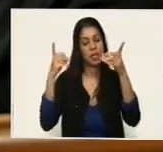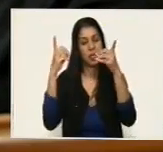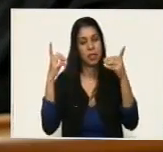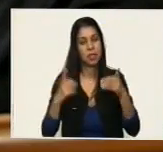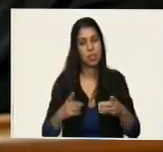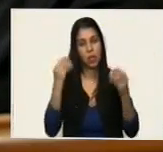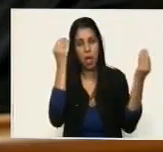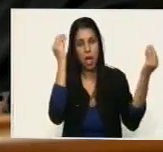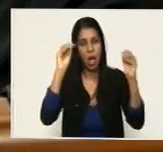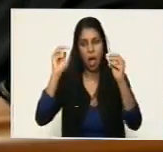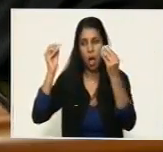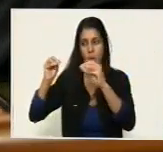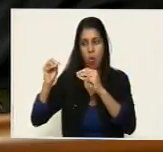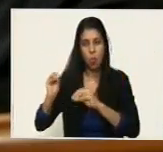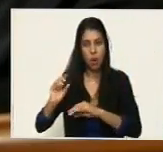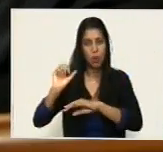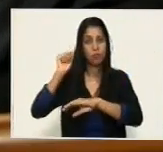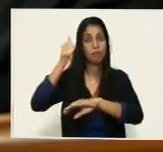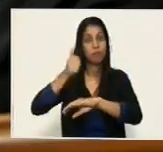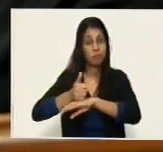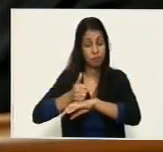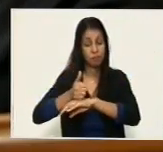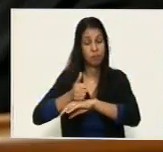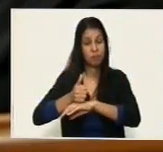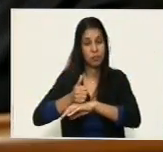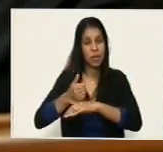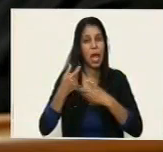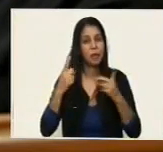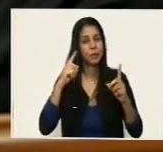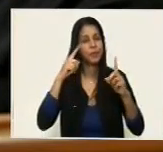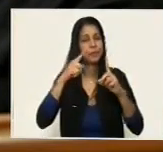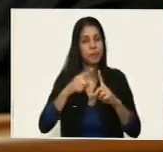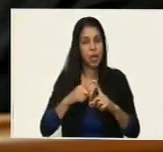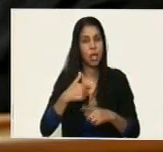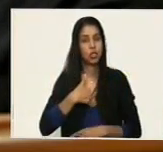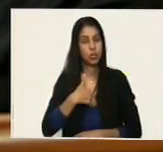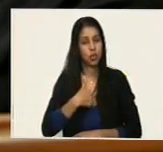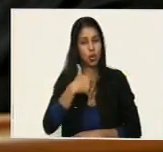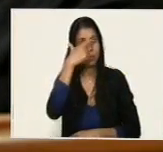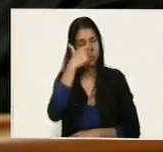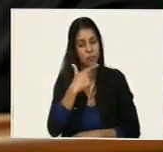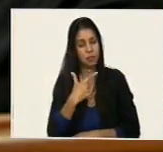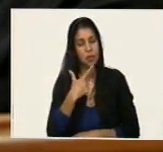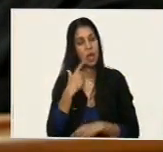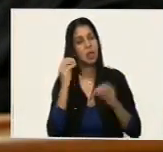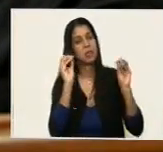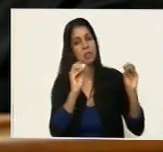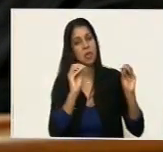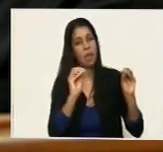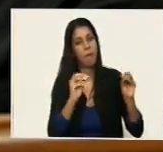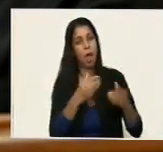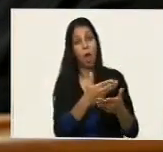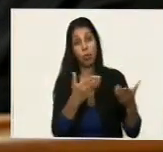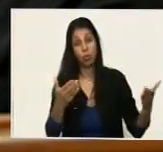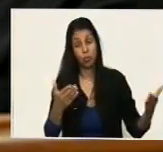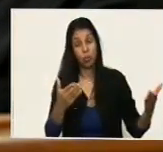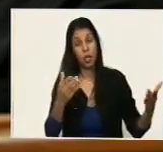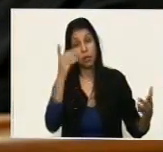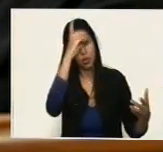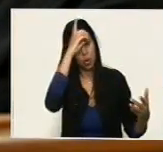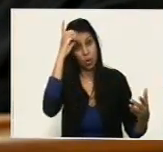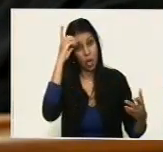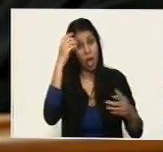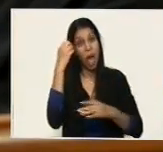y acuerdos de dicho directorio. En este sentido, procedo a solicitar de sus buenos oficios para que